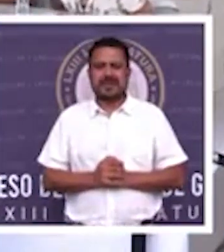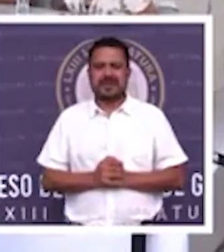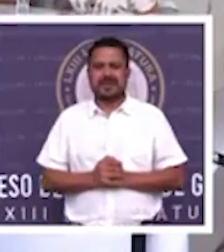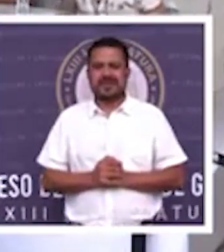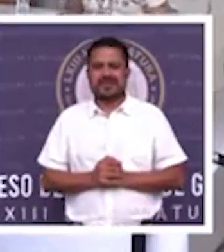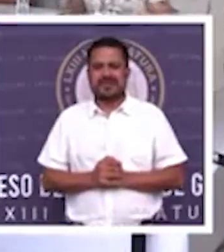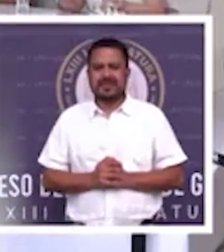Ramos y